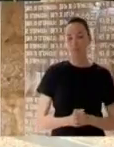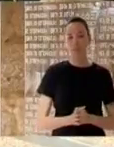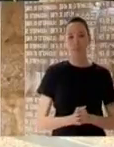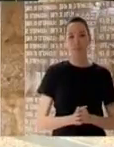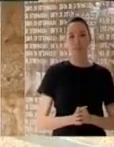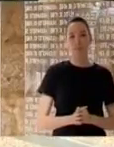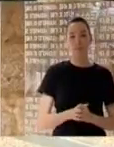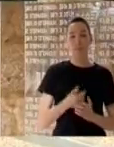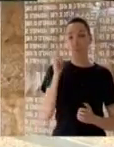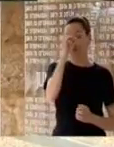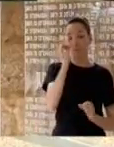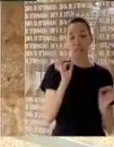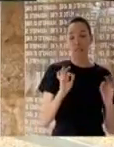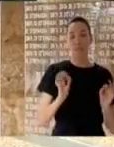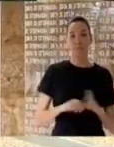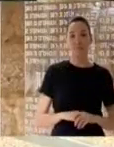De ninguna manera.